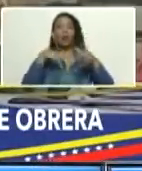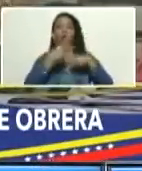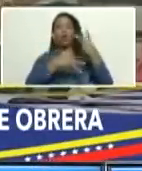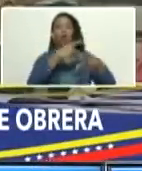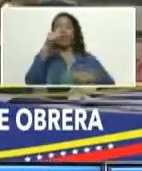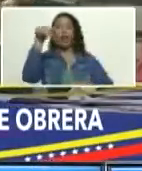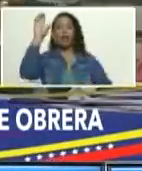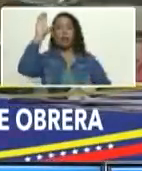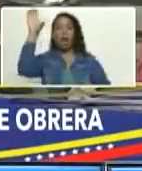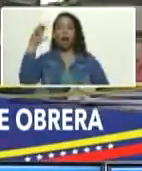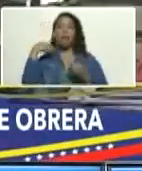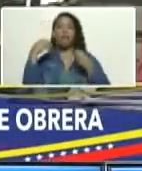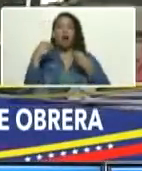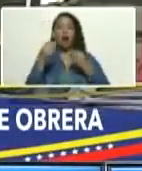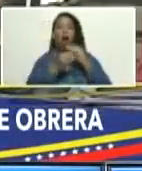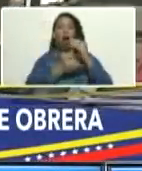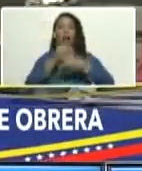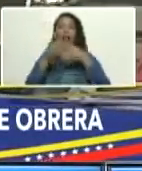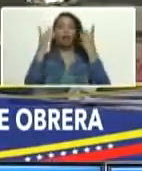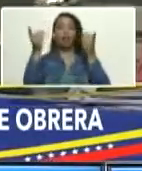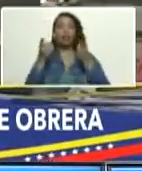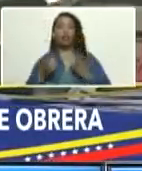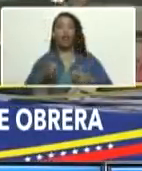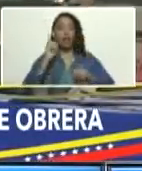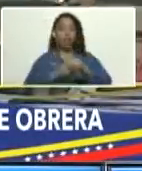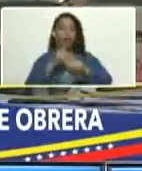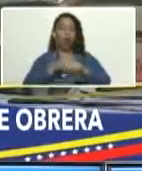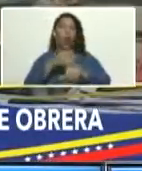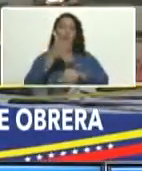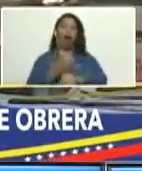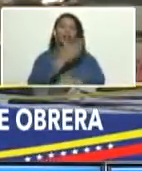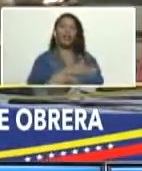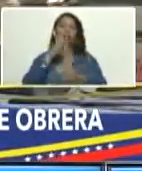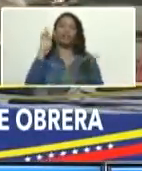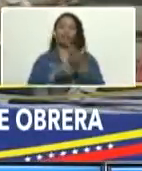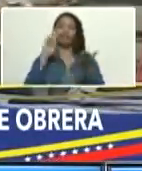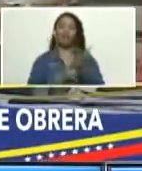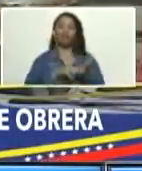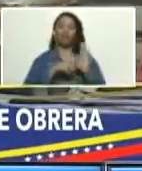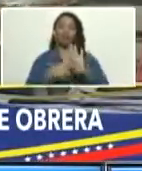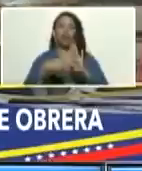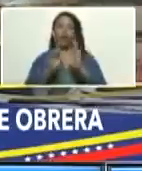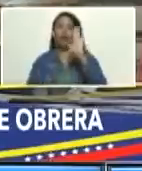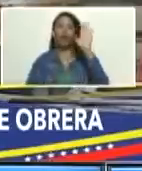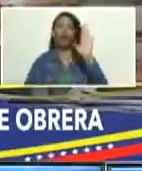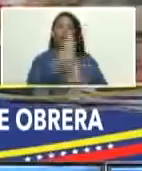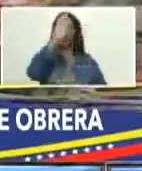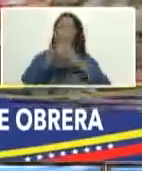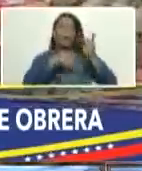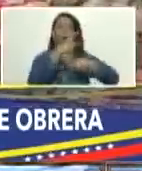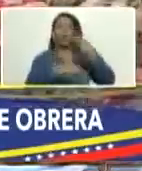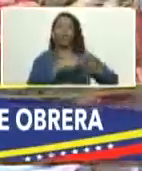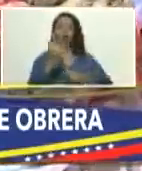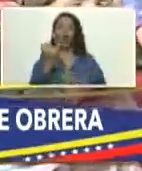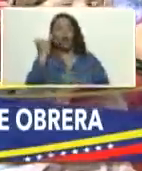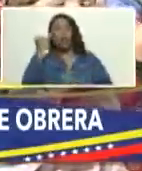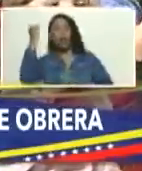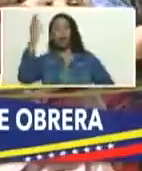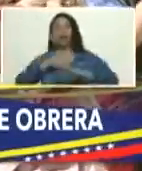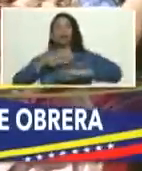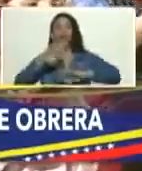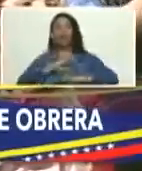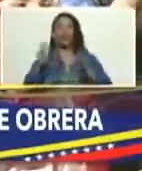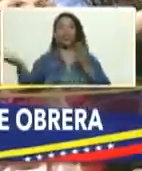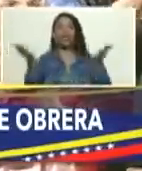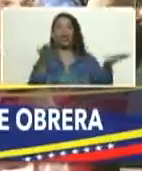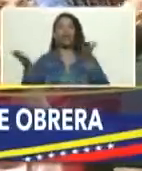del país para tomar decisiones en tiempo real y elevar la producción, la productividad, la creación de bienes,